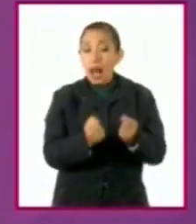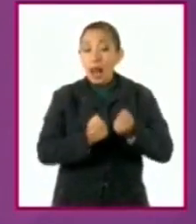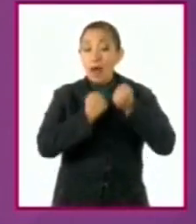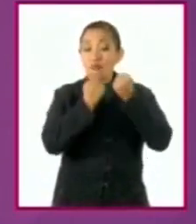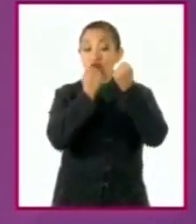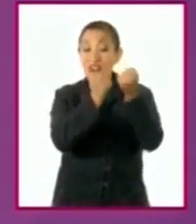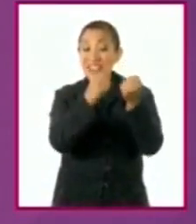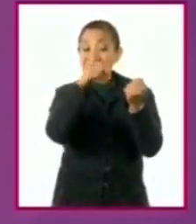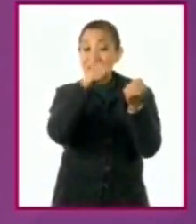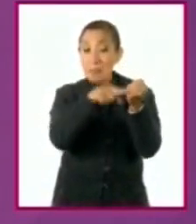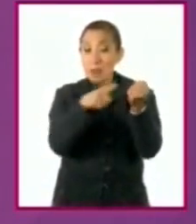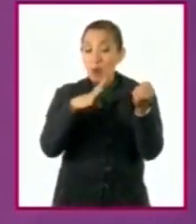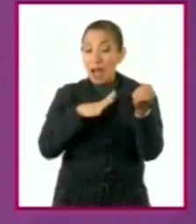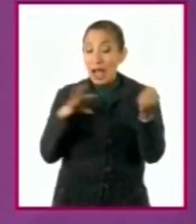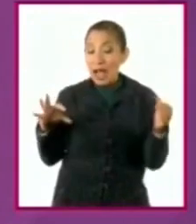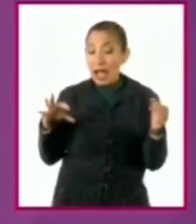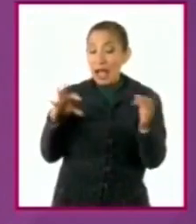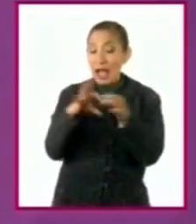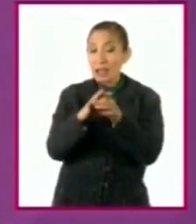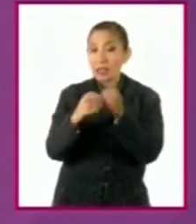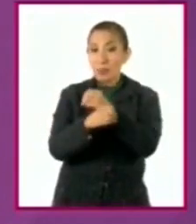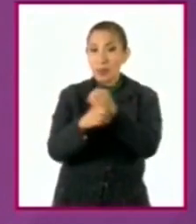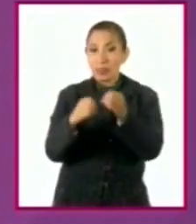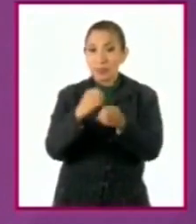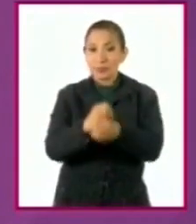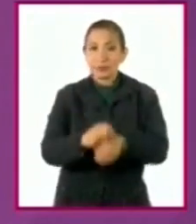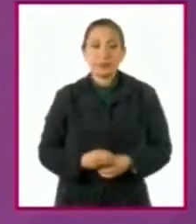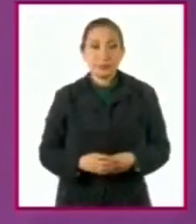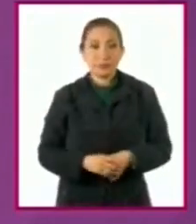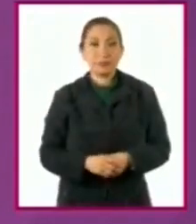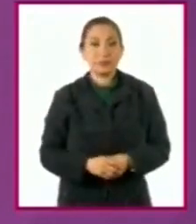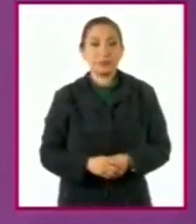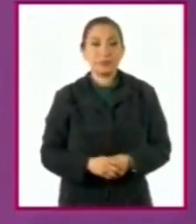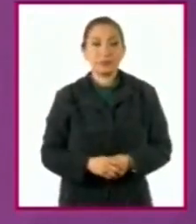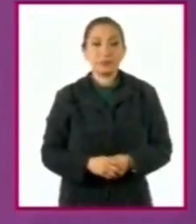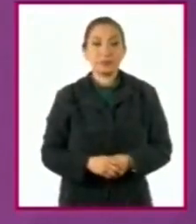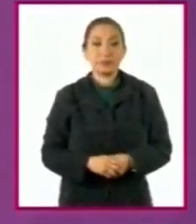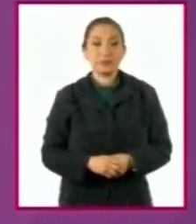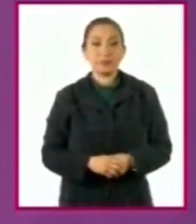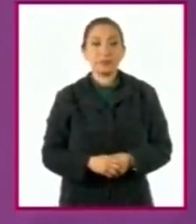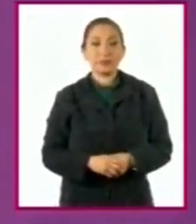con que interactúan los cuerpos.